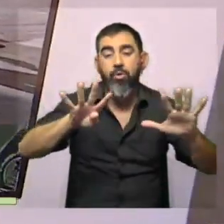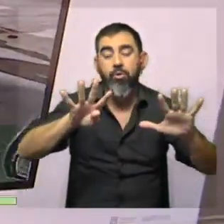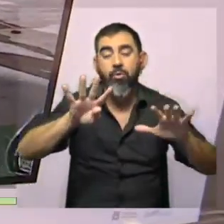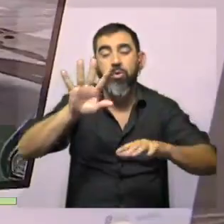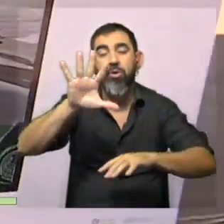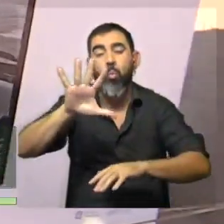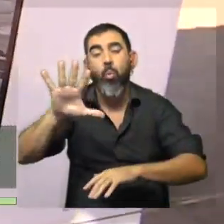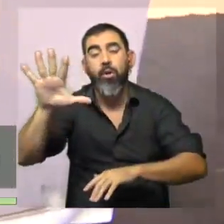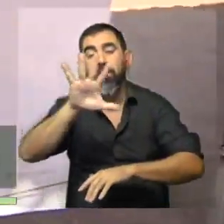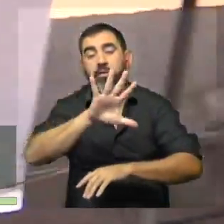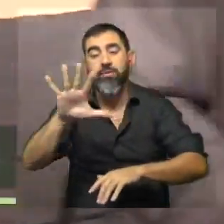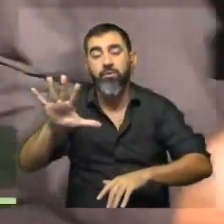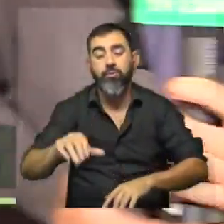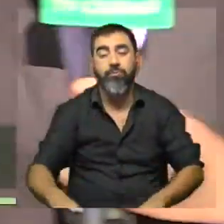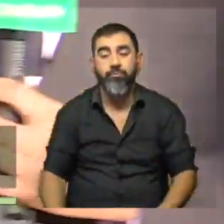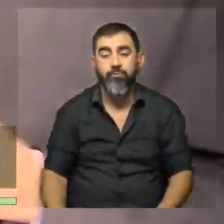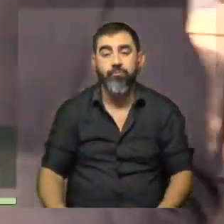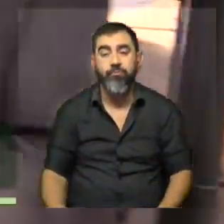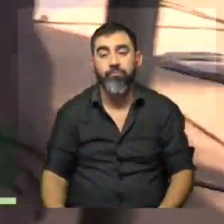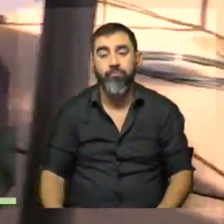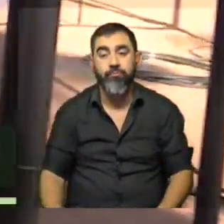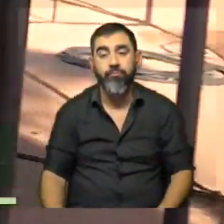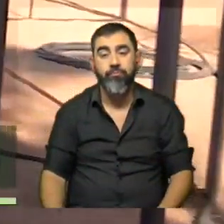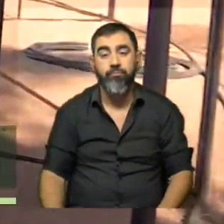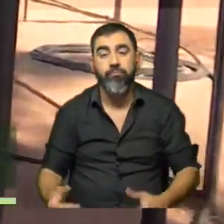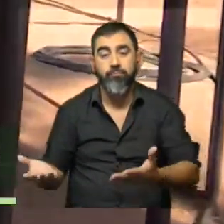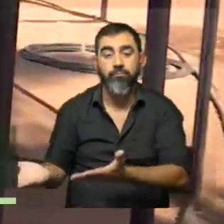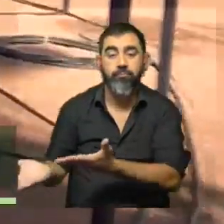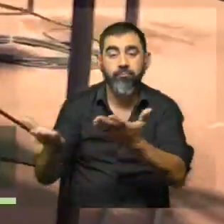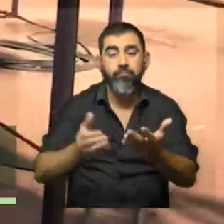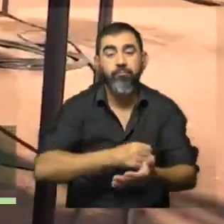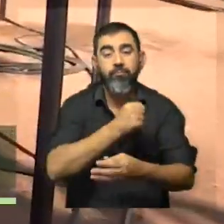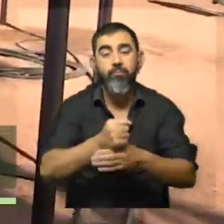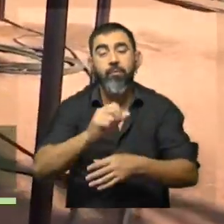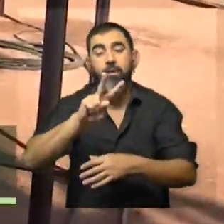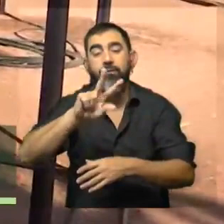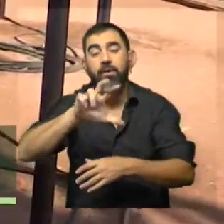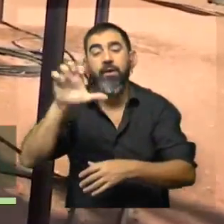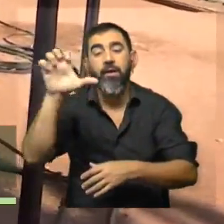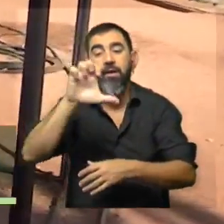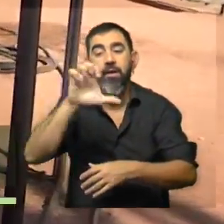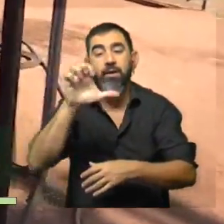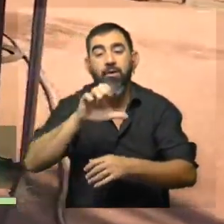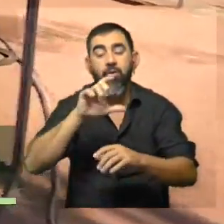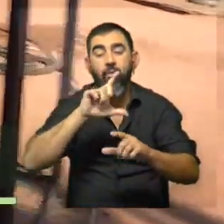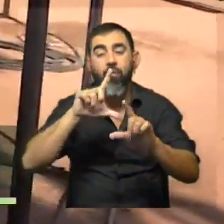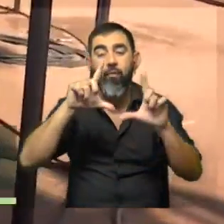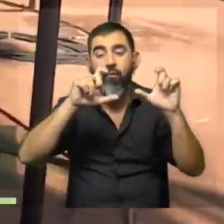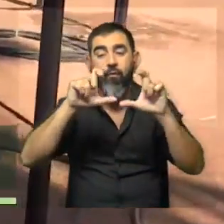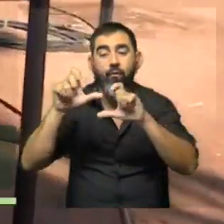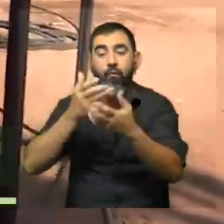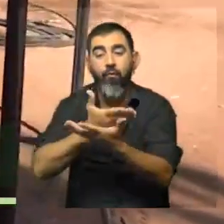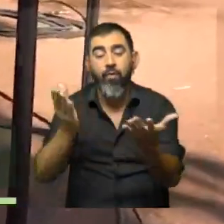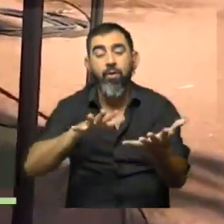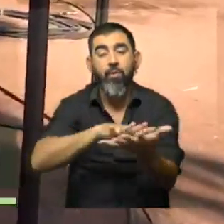1955 así que bueno compañeros la invitación queda hecha hasta el 23 de enero va a estar esta muestra esta muestra fotográfica aquí en